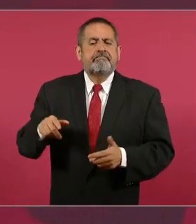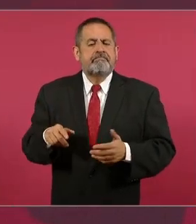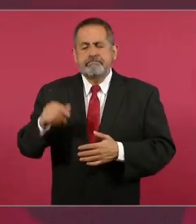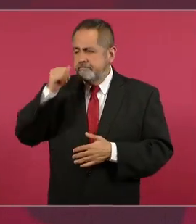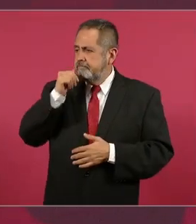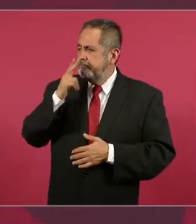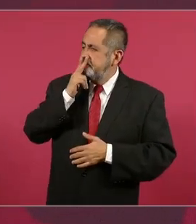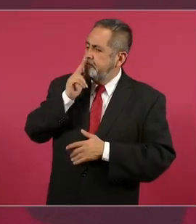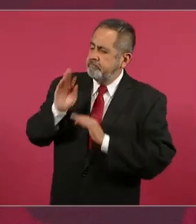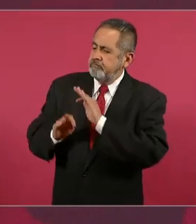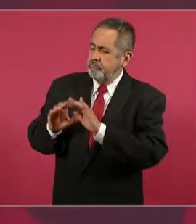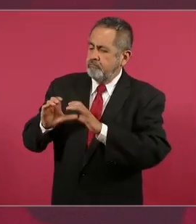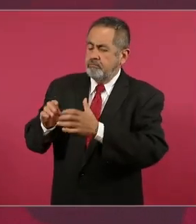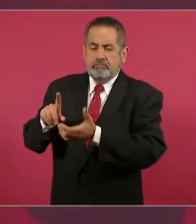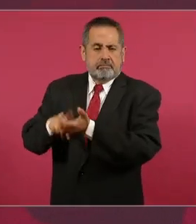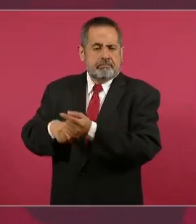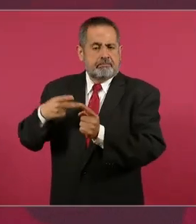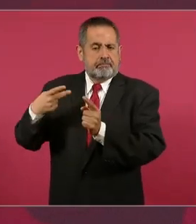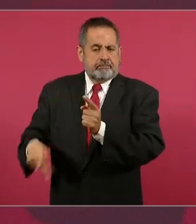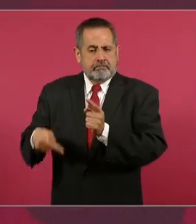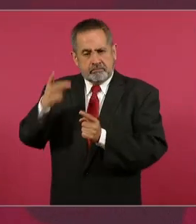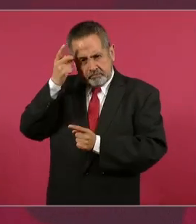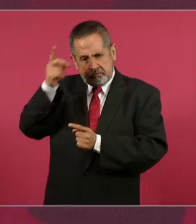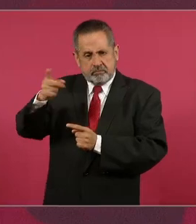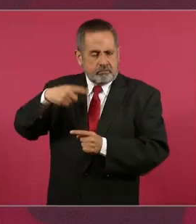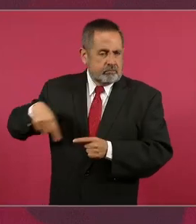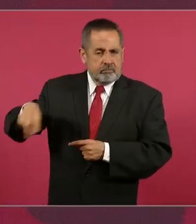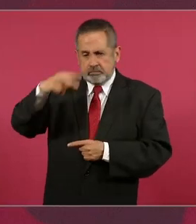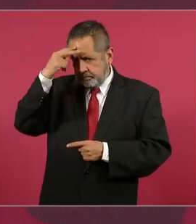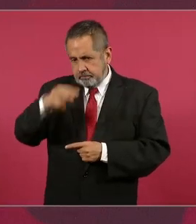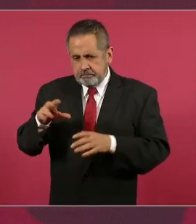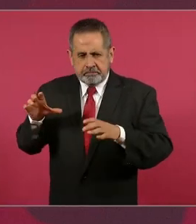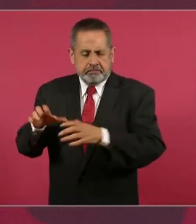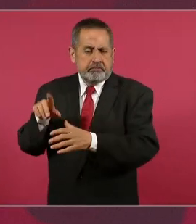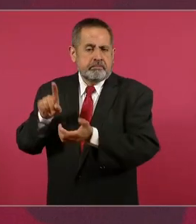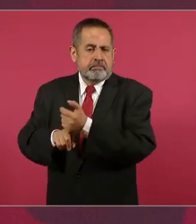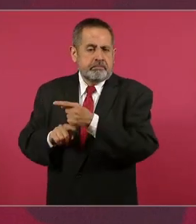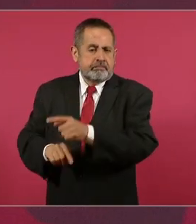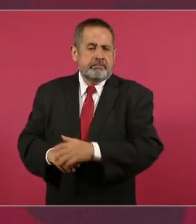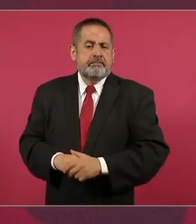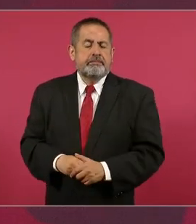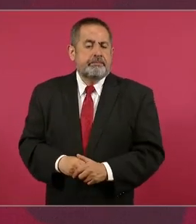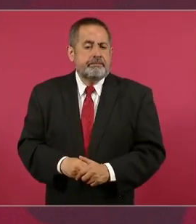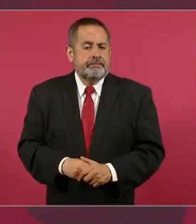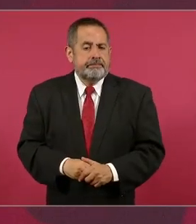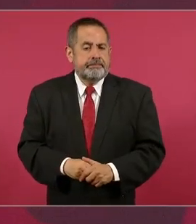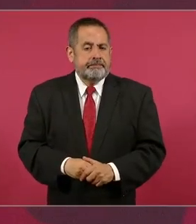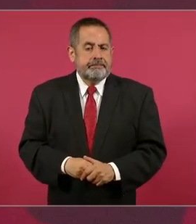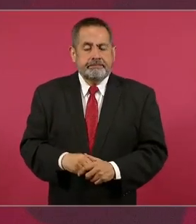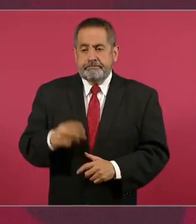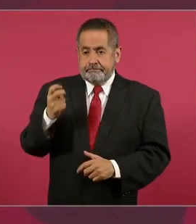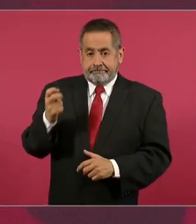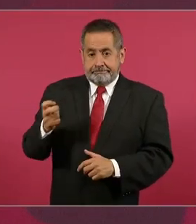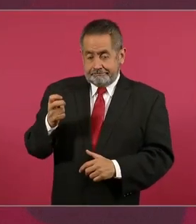bienes que son de todos los mexicanos. Y para lograr